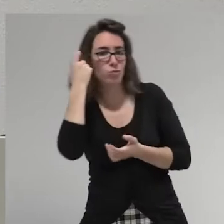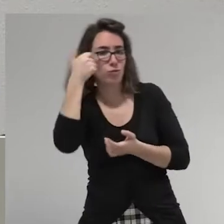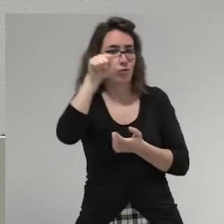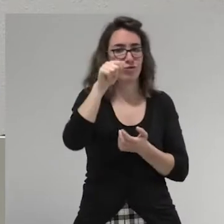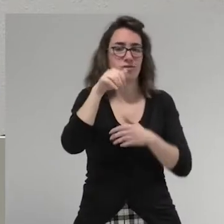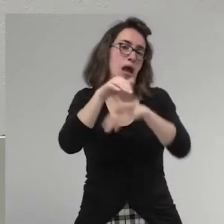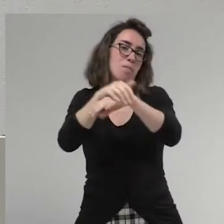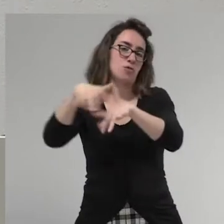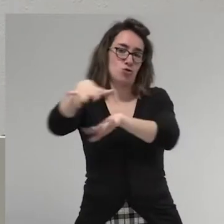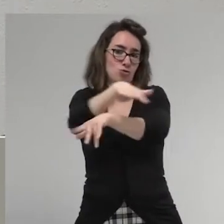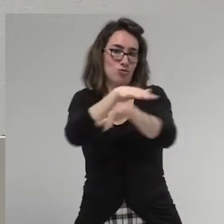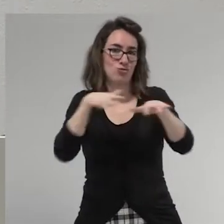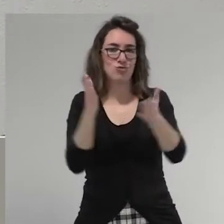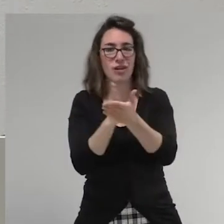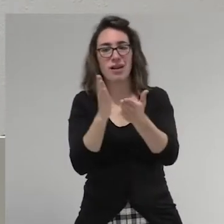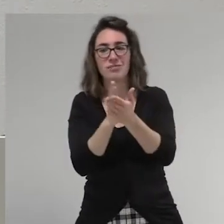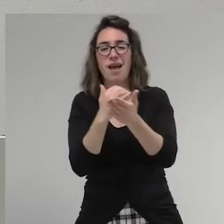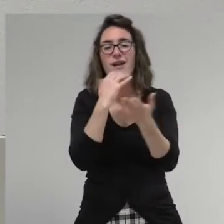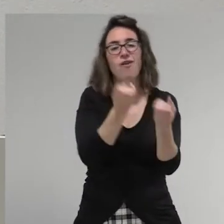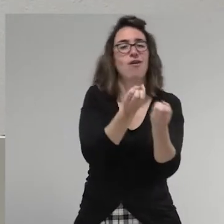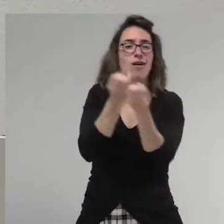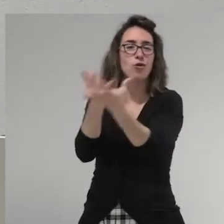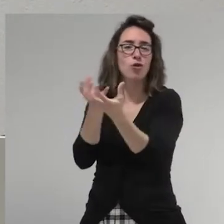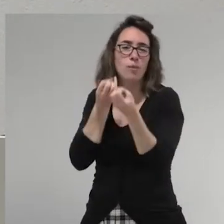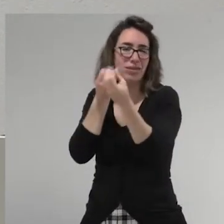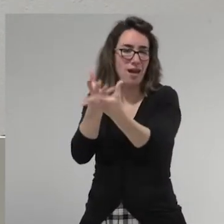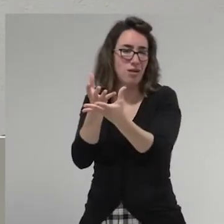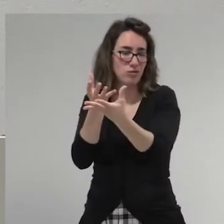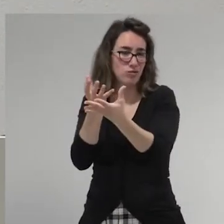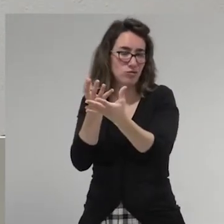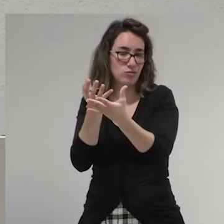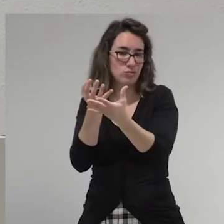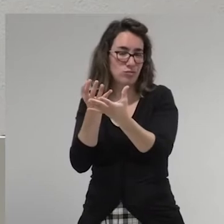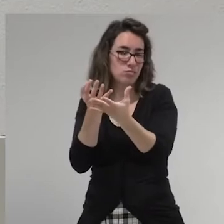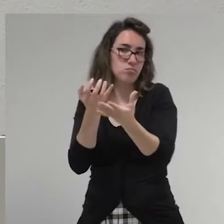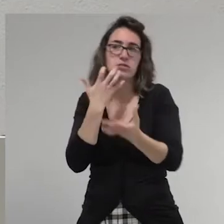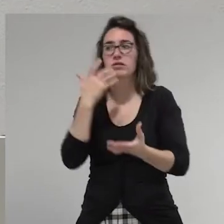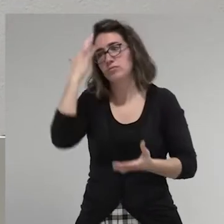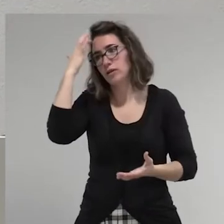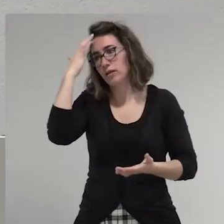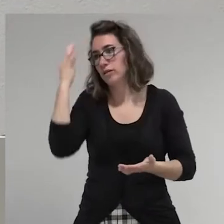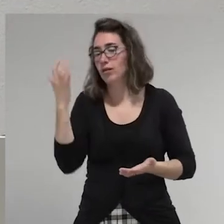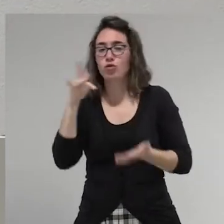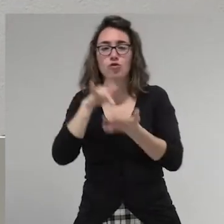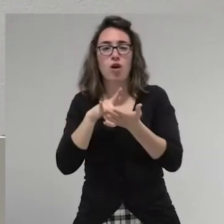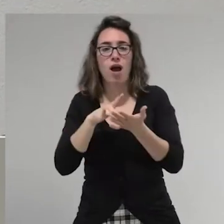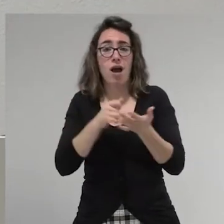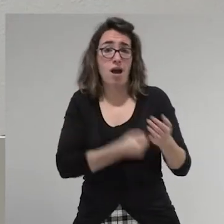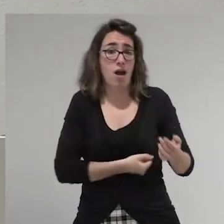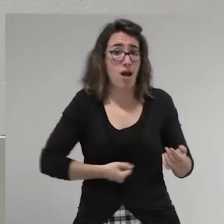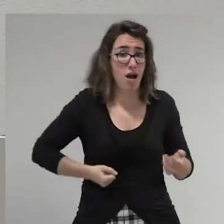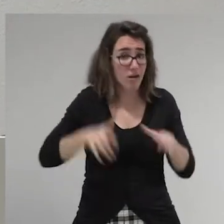la clase hagan comentarios cuando, yo qué sé, es Ramadán,